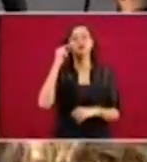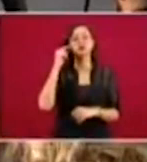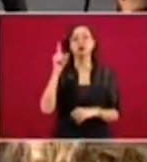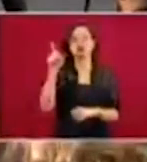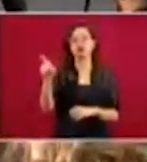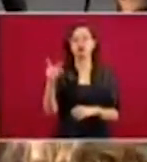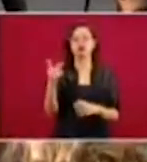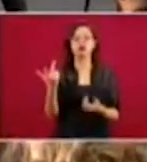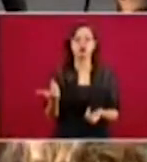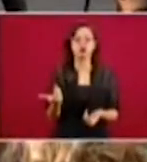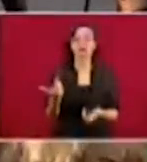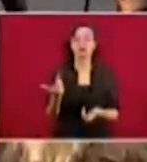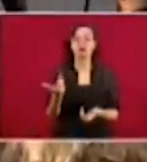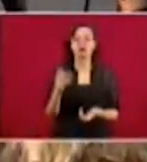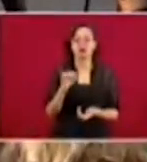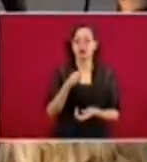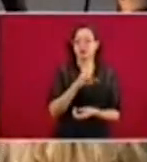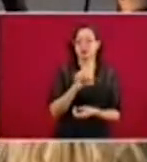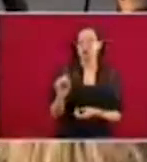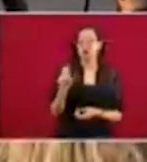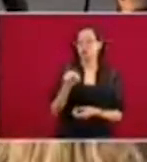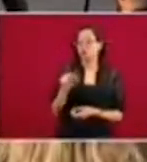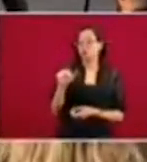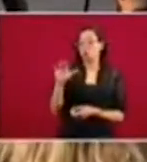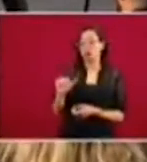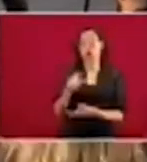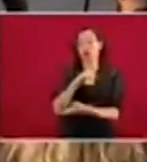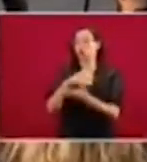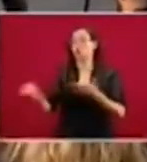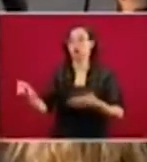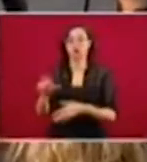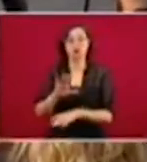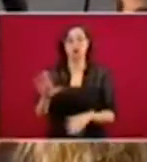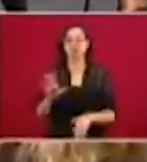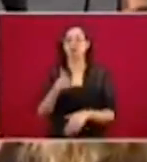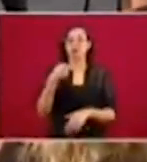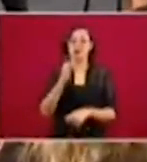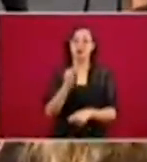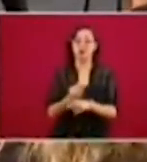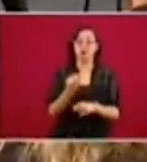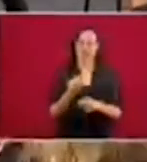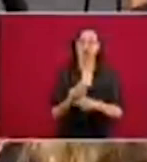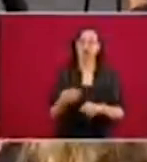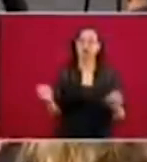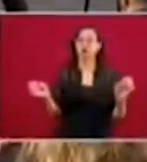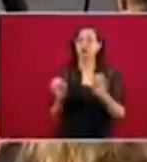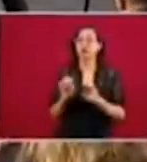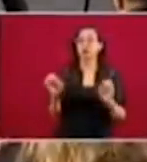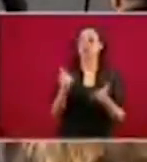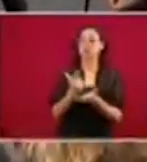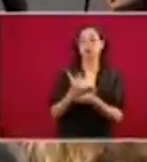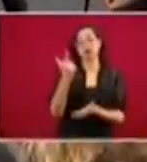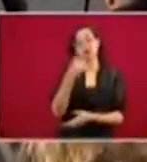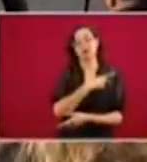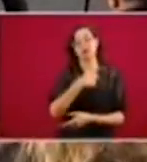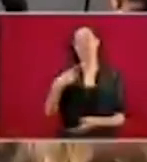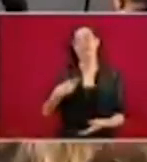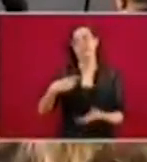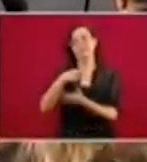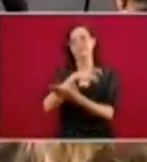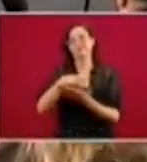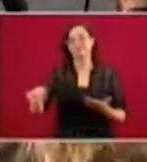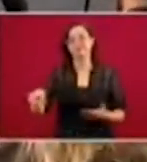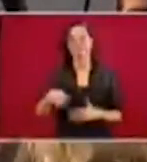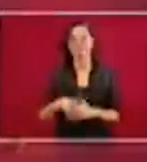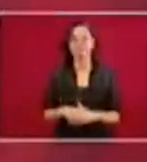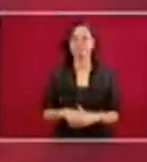al que además el Seguro Social nunca le hemos comprado, estamos comprándole en esta situación emergente. Ahora, en ese sentido, no